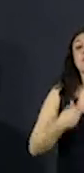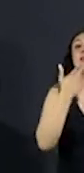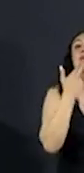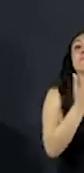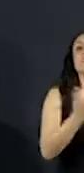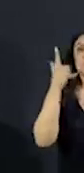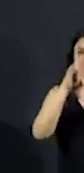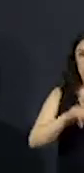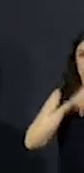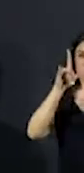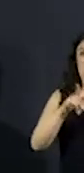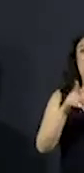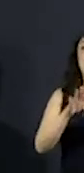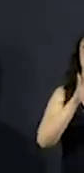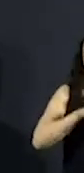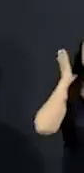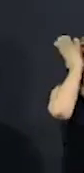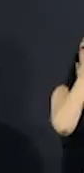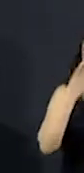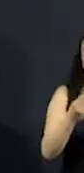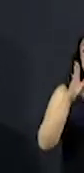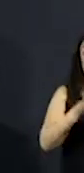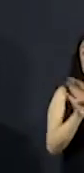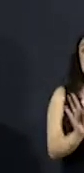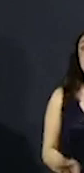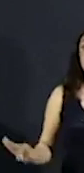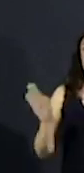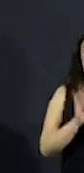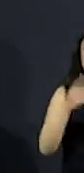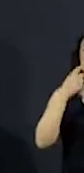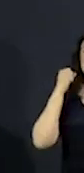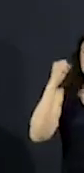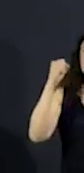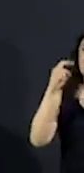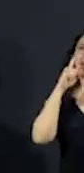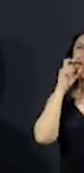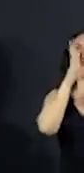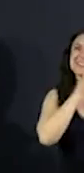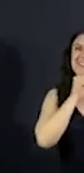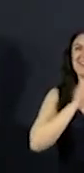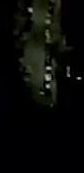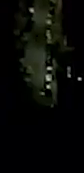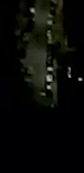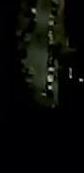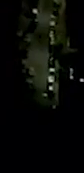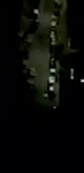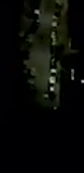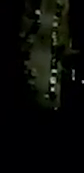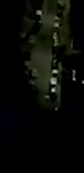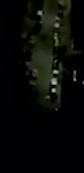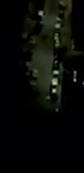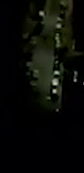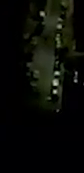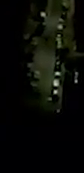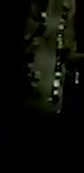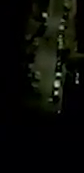feria la más bonita la más importante y que viva Aguascalientes por su parte el presidente